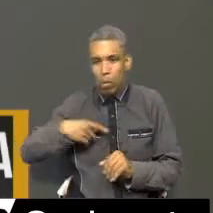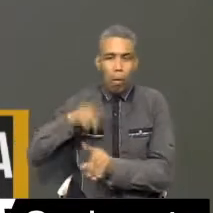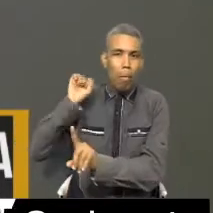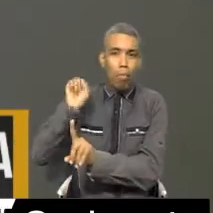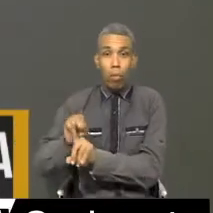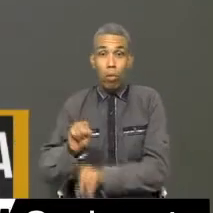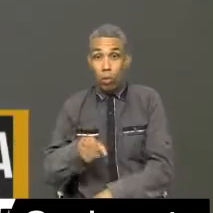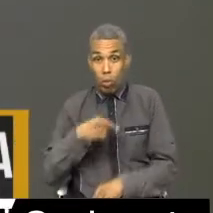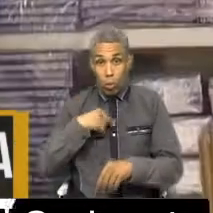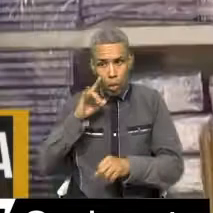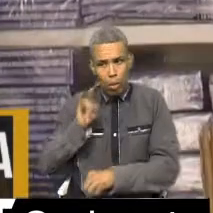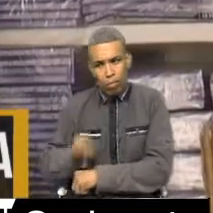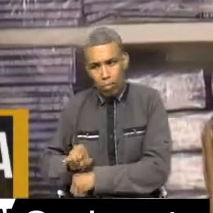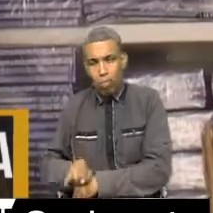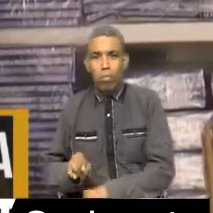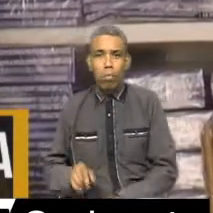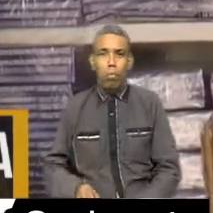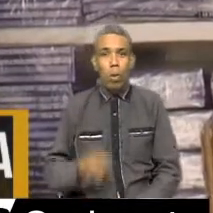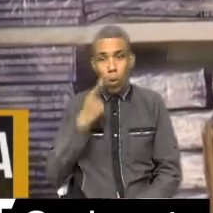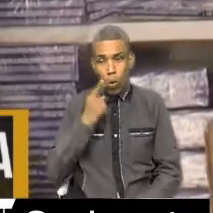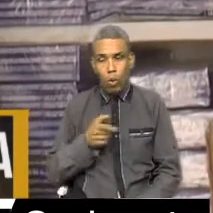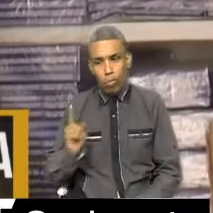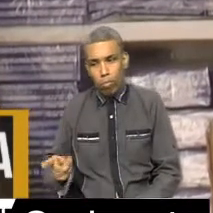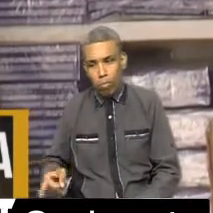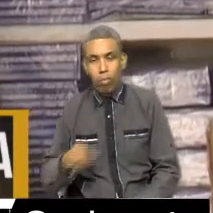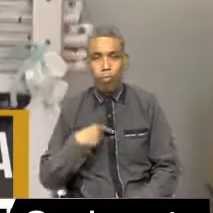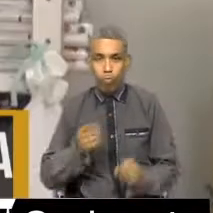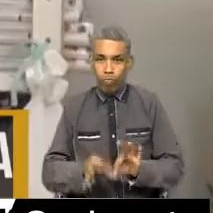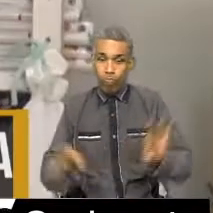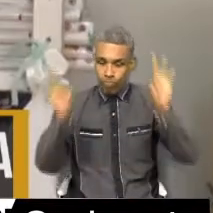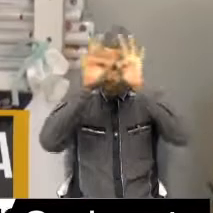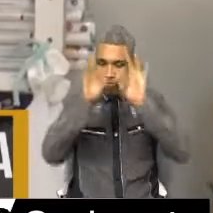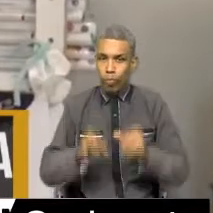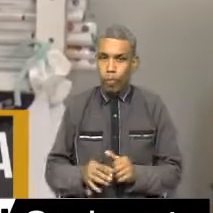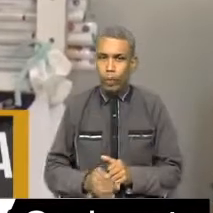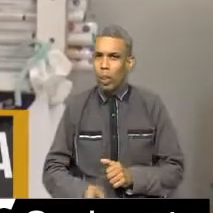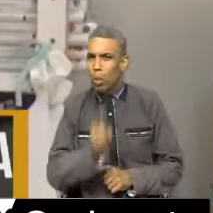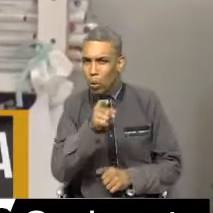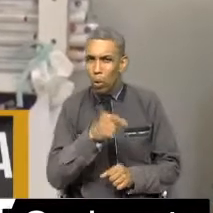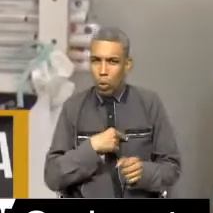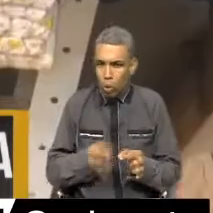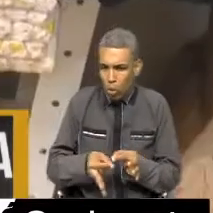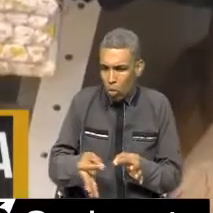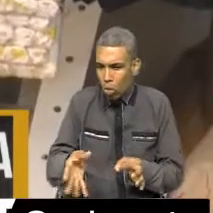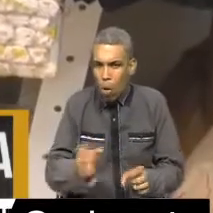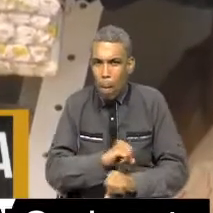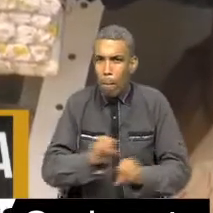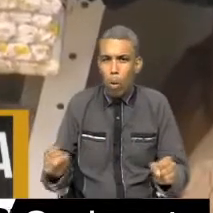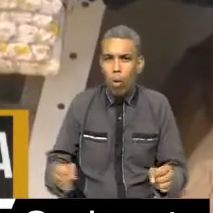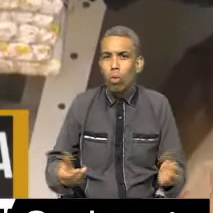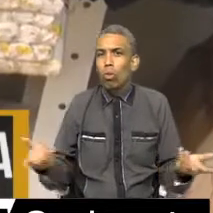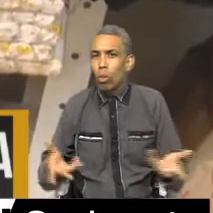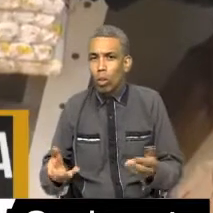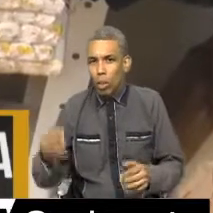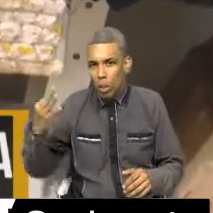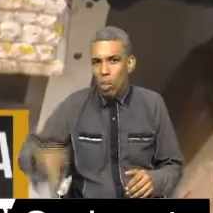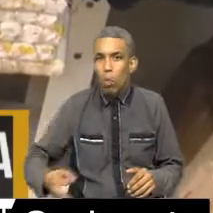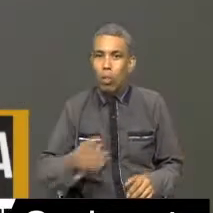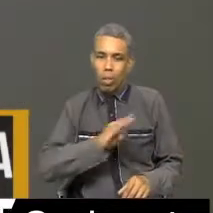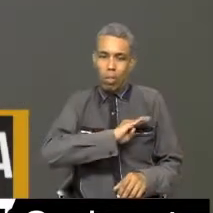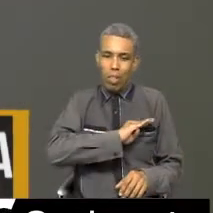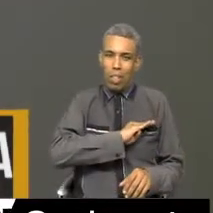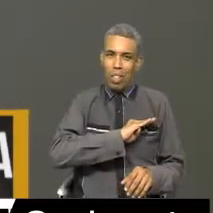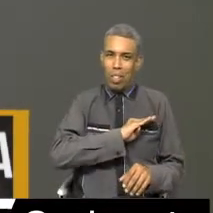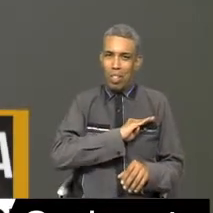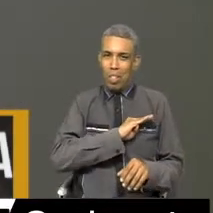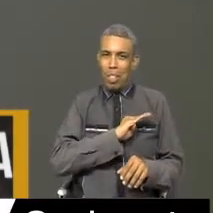para evitar hechos que lamentar. Por otra parte, es importante que compre la pólvora en los sitios autorizados para su venta. En los puntos que